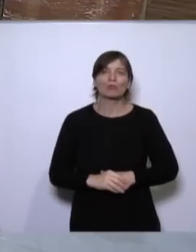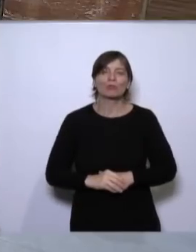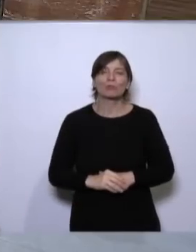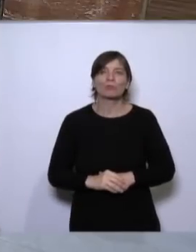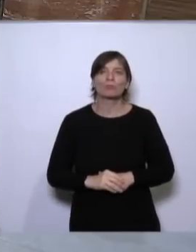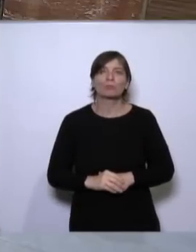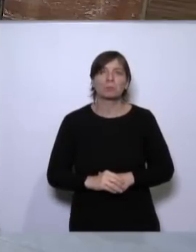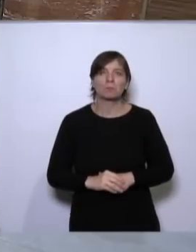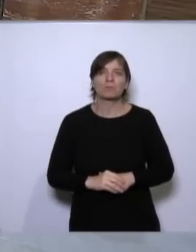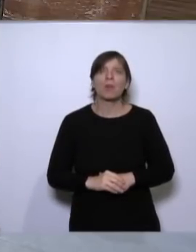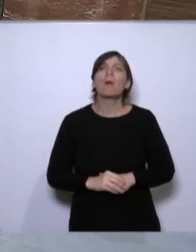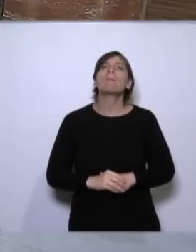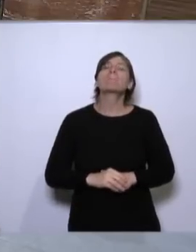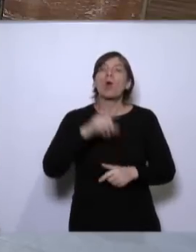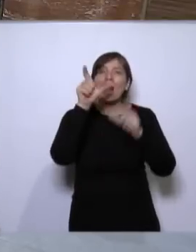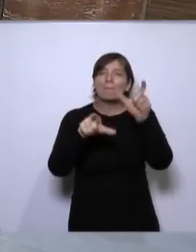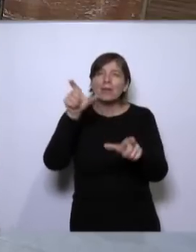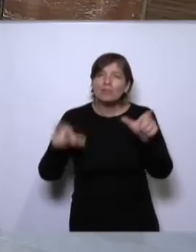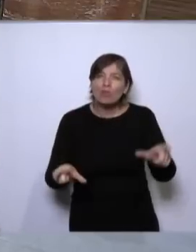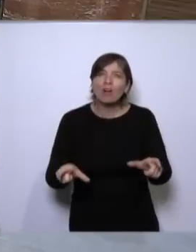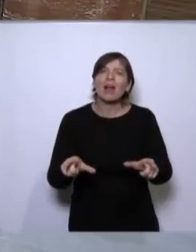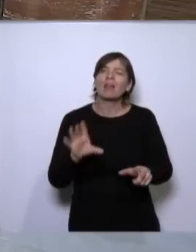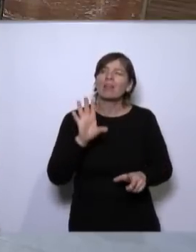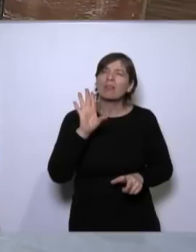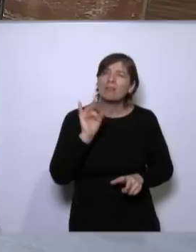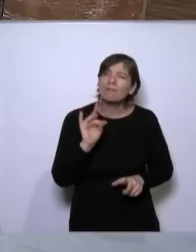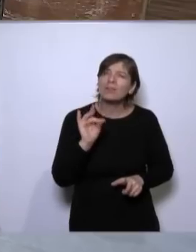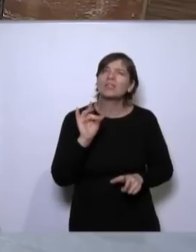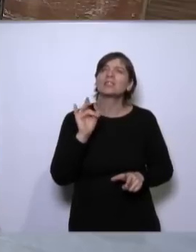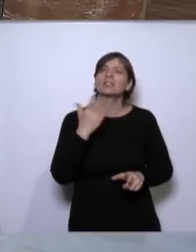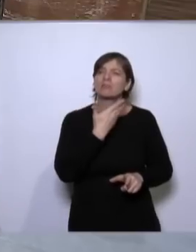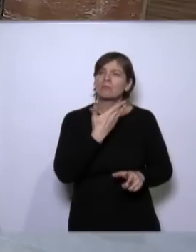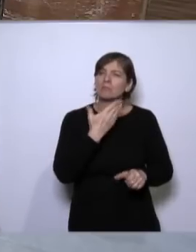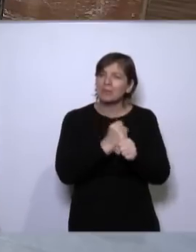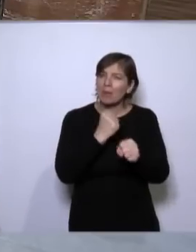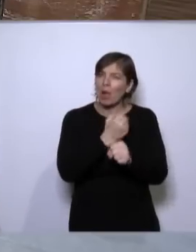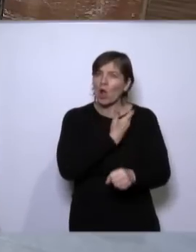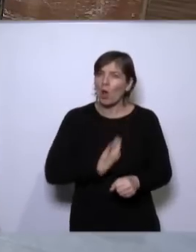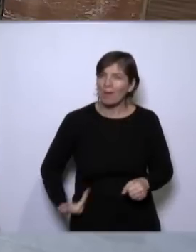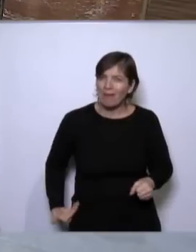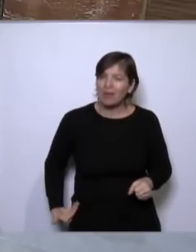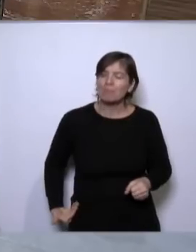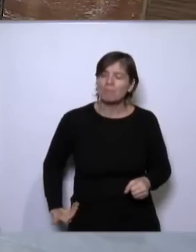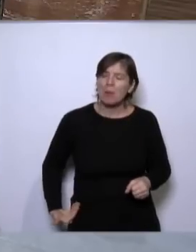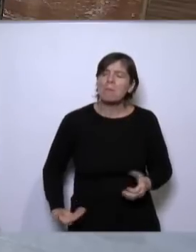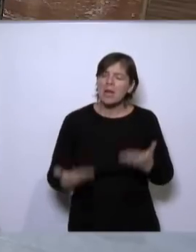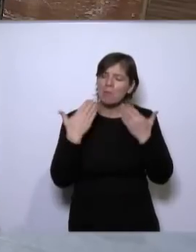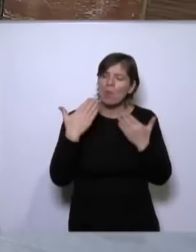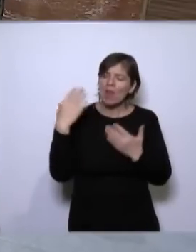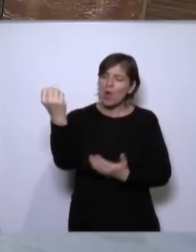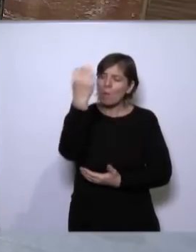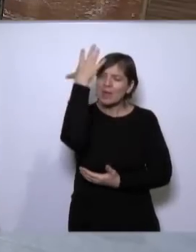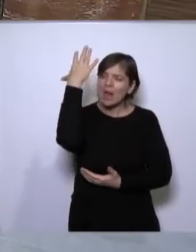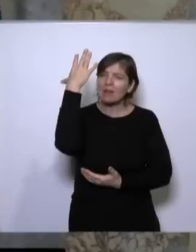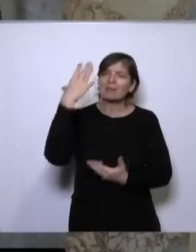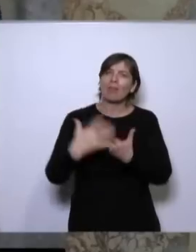escúchanos. Por los que tienen la difícil misión de gobernar, para que se dejen iluminar por el